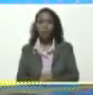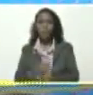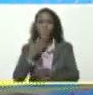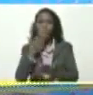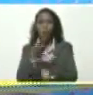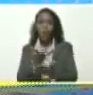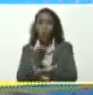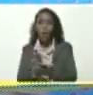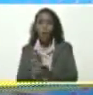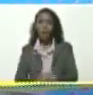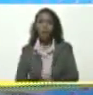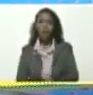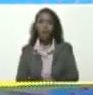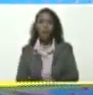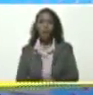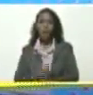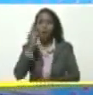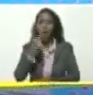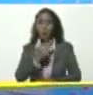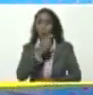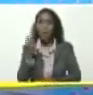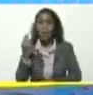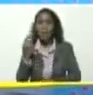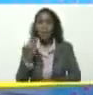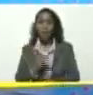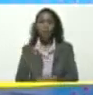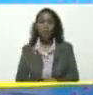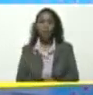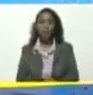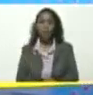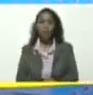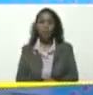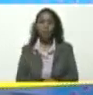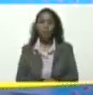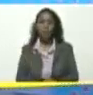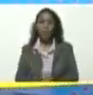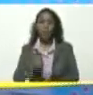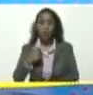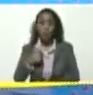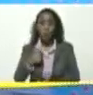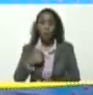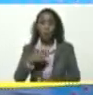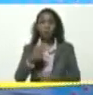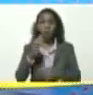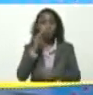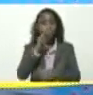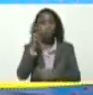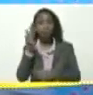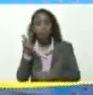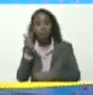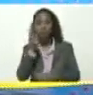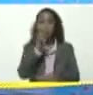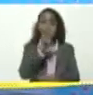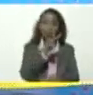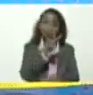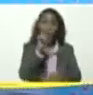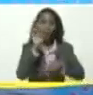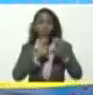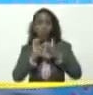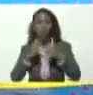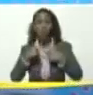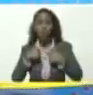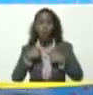propuestas, promesas, compromisos. Yo he estado pendiente. En estos días